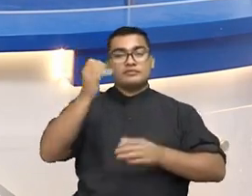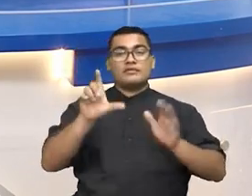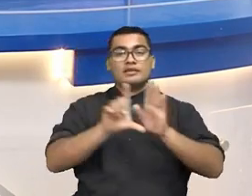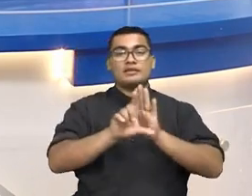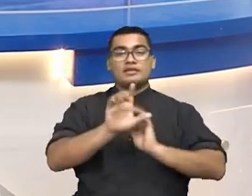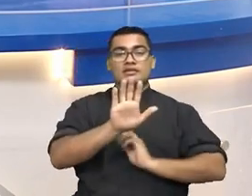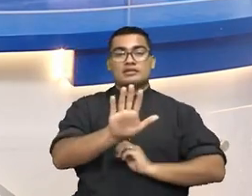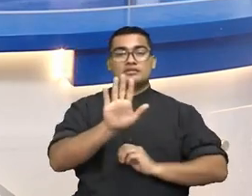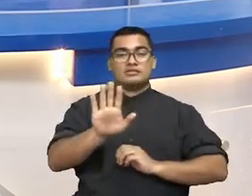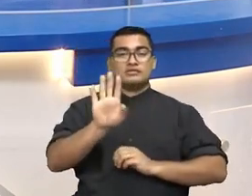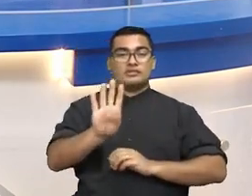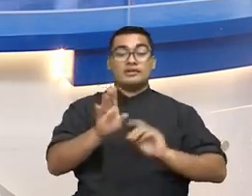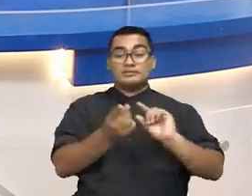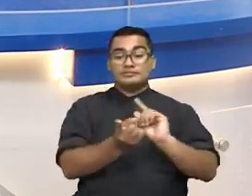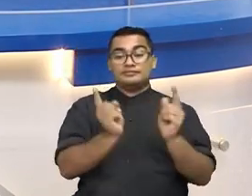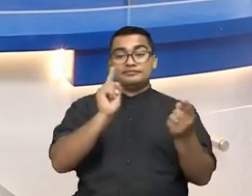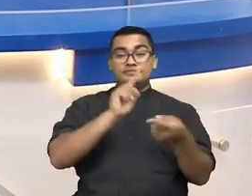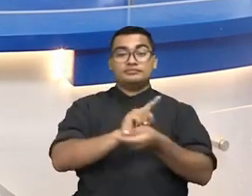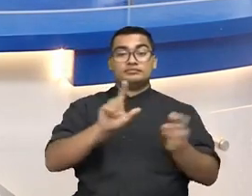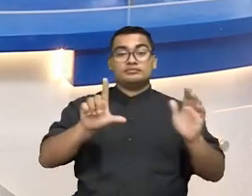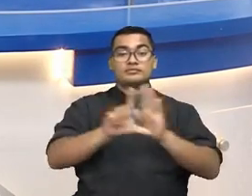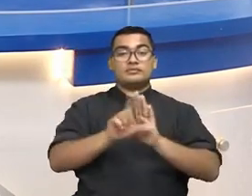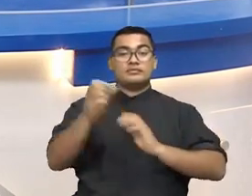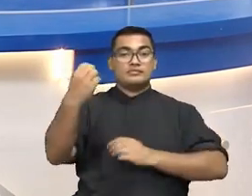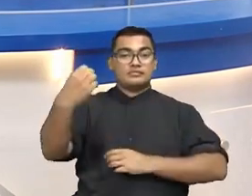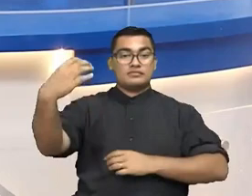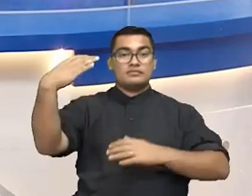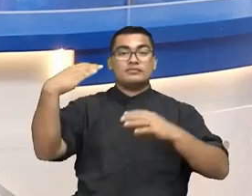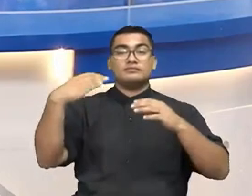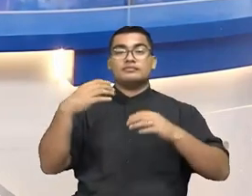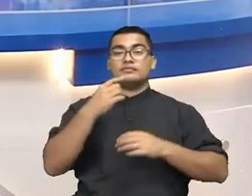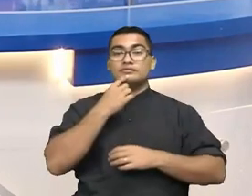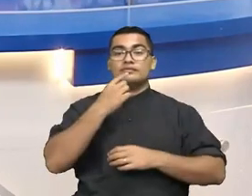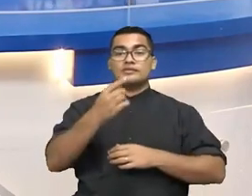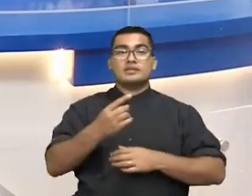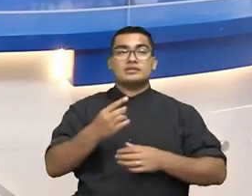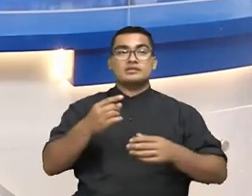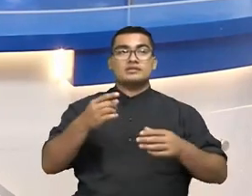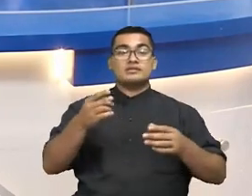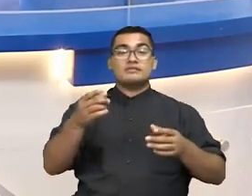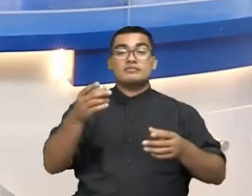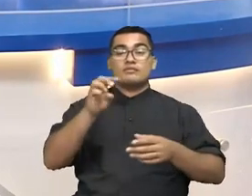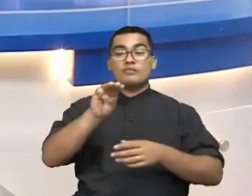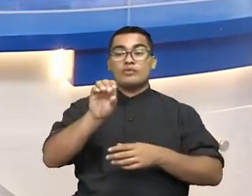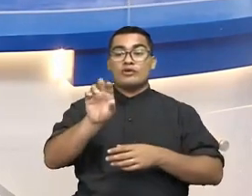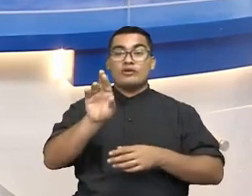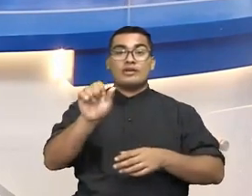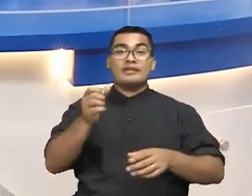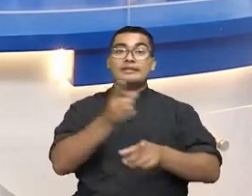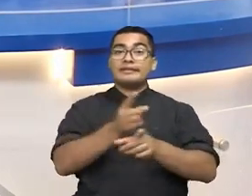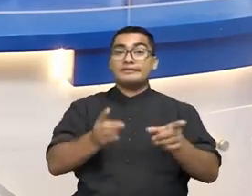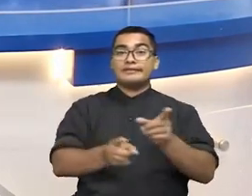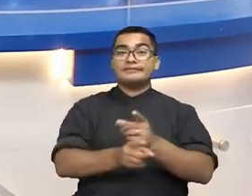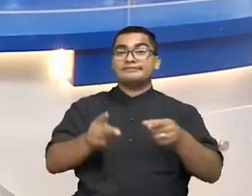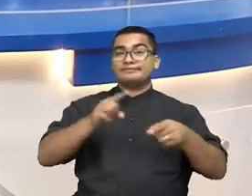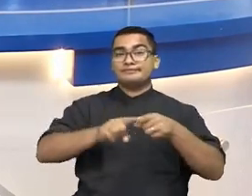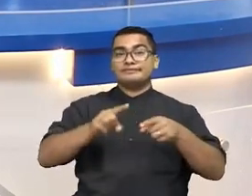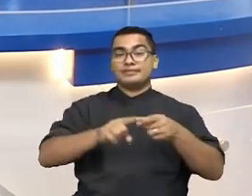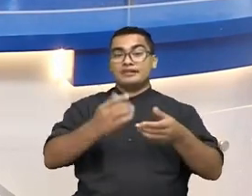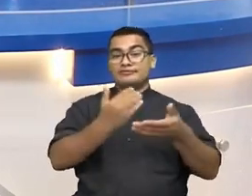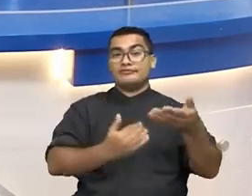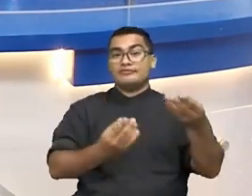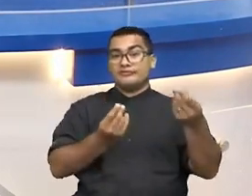número 554, Ley de Estabilidad Energética, que evita que la mora del pago de la factura eléctrica concentrada